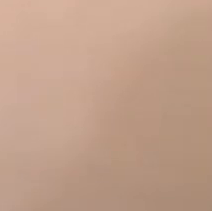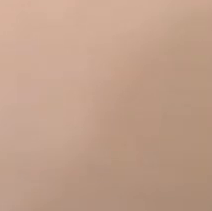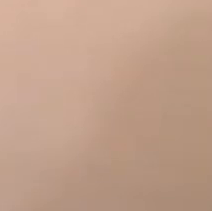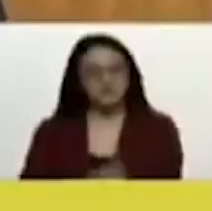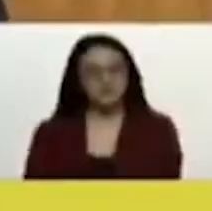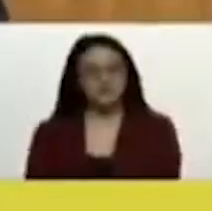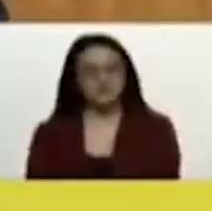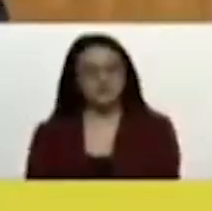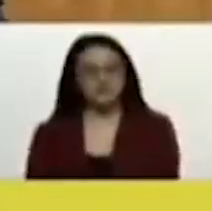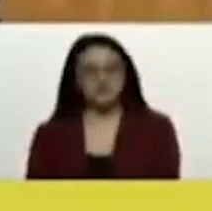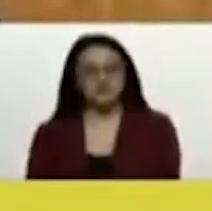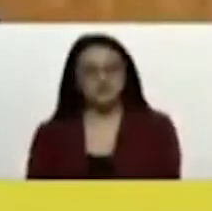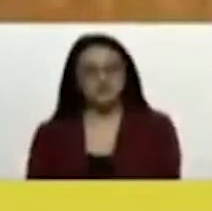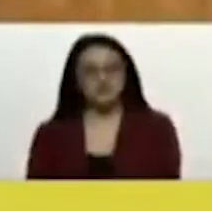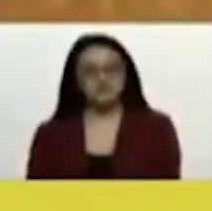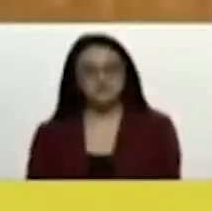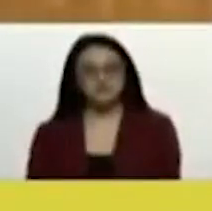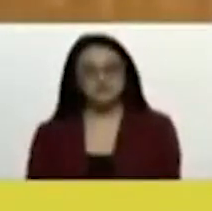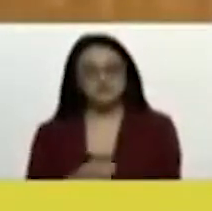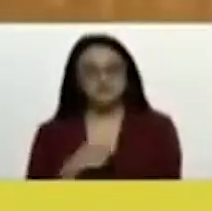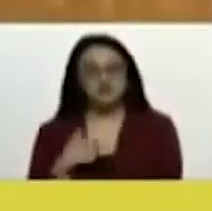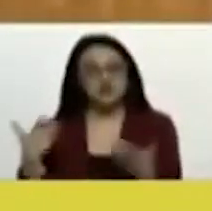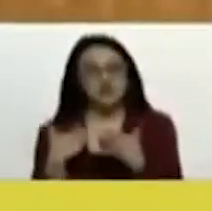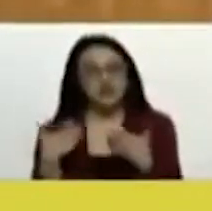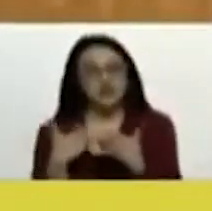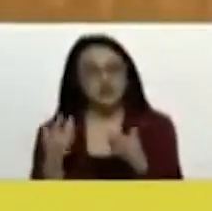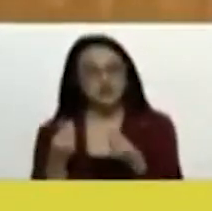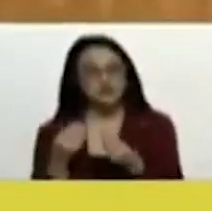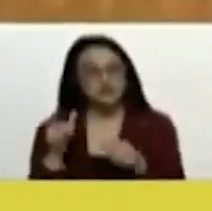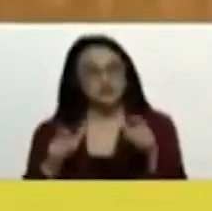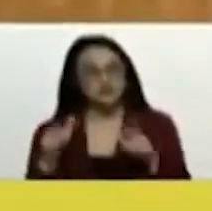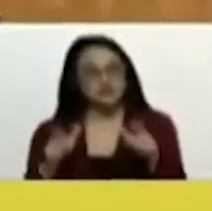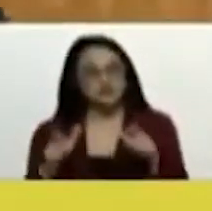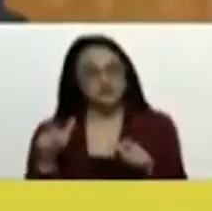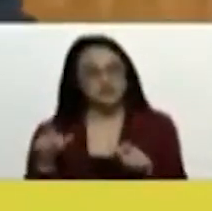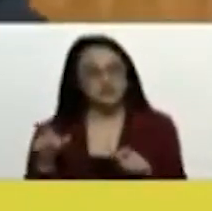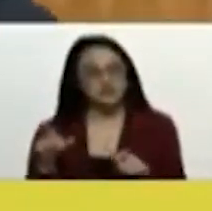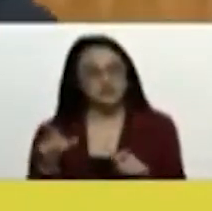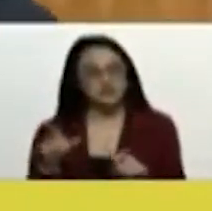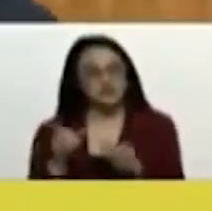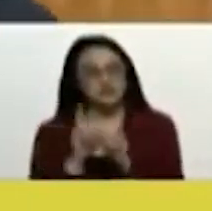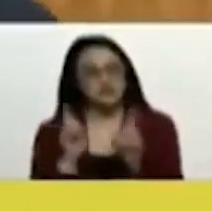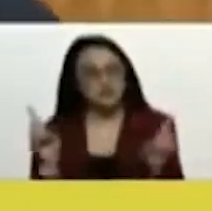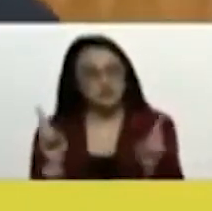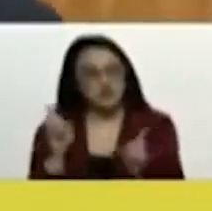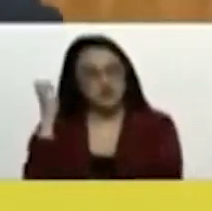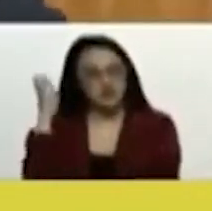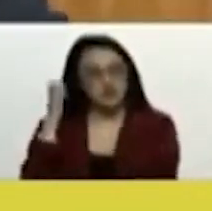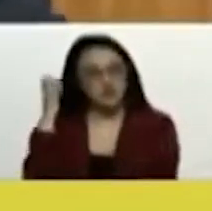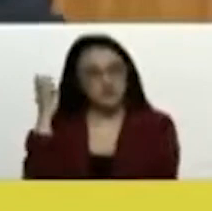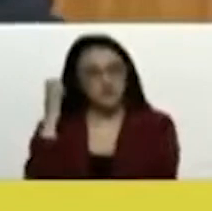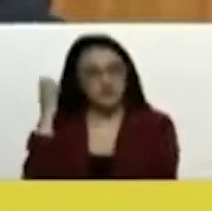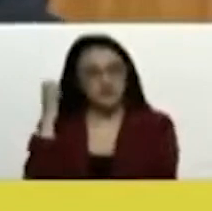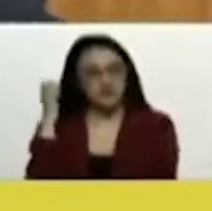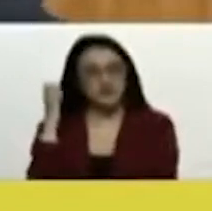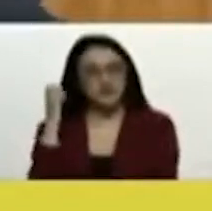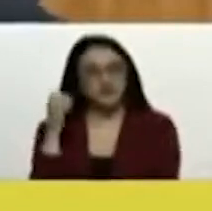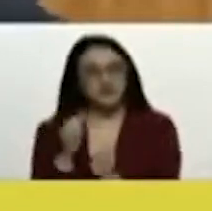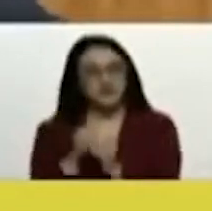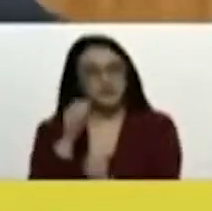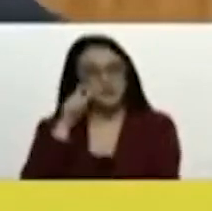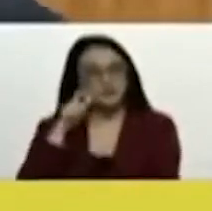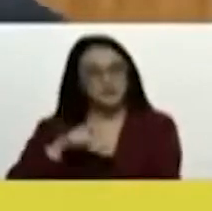abrazo. Yo me estuve peleando mucho con los compañeros socialdemócratas europeos, con la